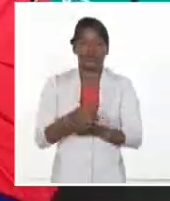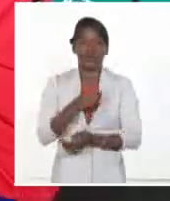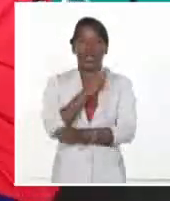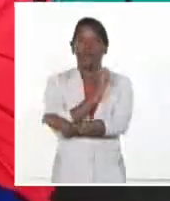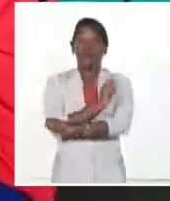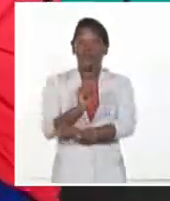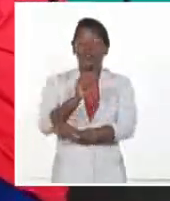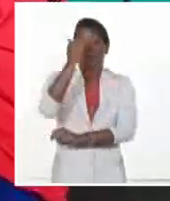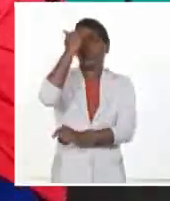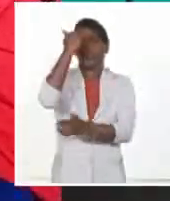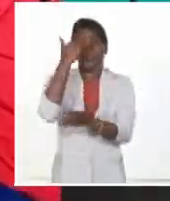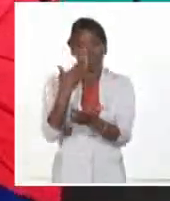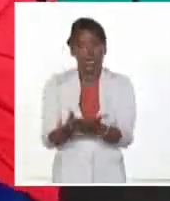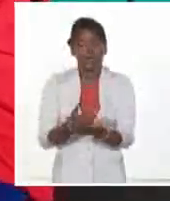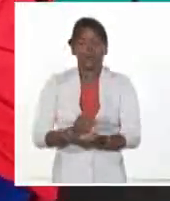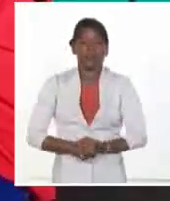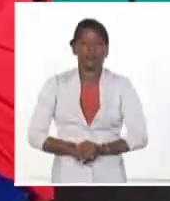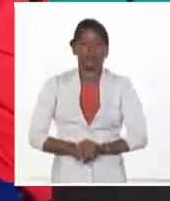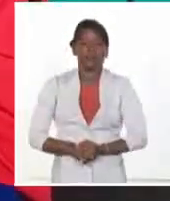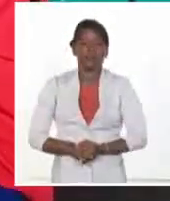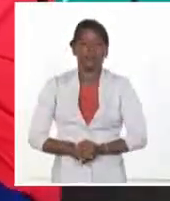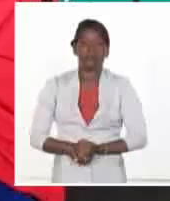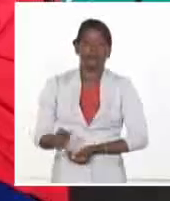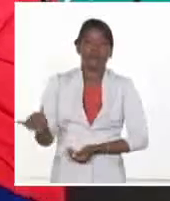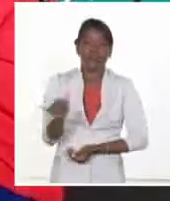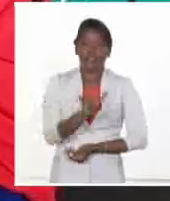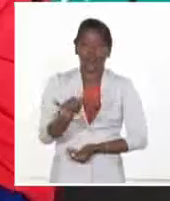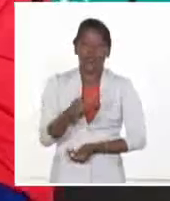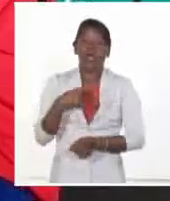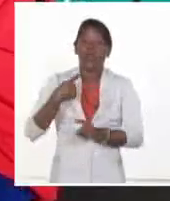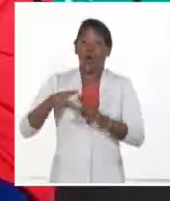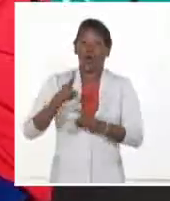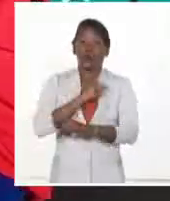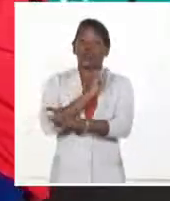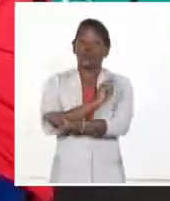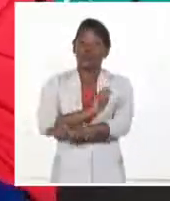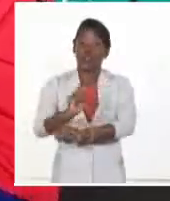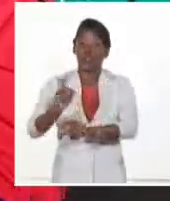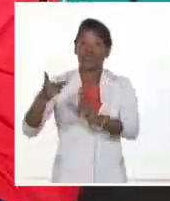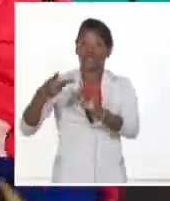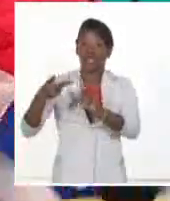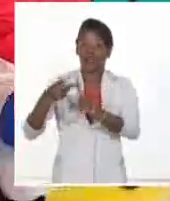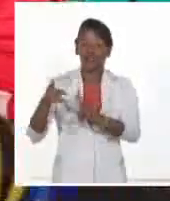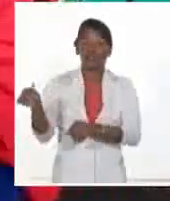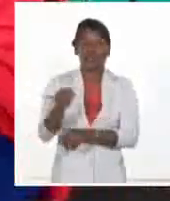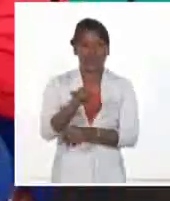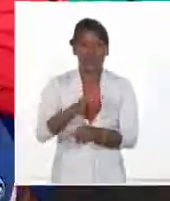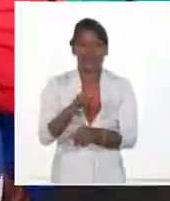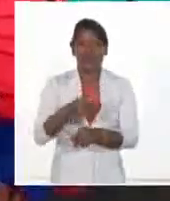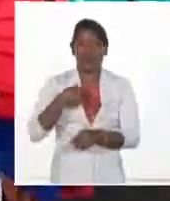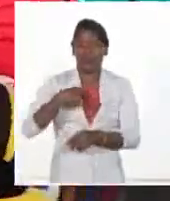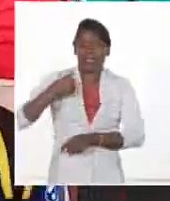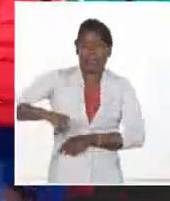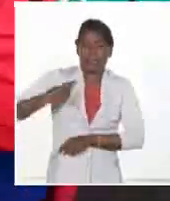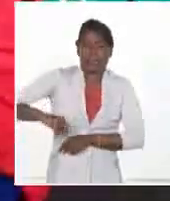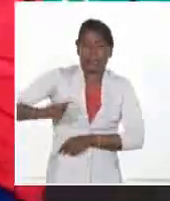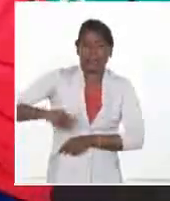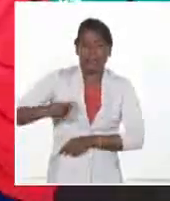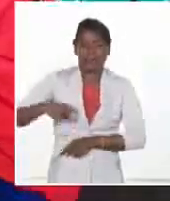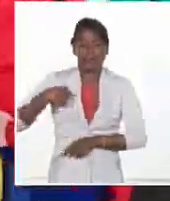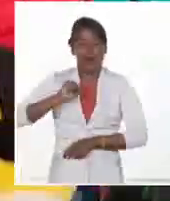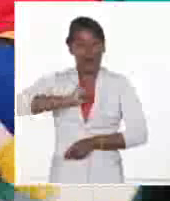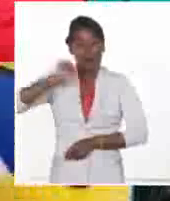Velázquez, que inició esto conmigo, y también a mi entrenador Ramón Martínez, que también ha sacado lo mejor de mí, y bueno, ya seguir dando el resultado a mi